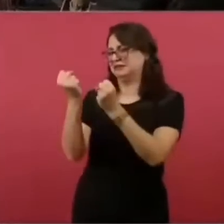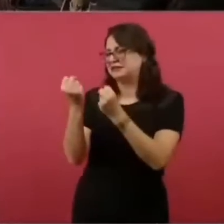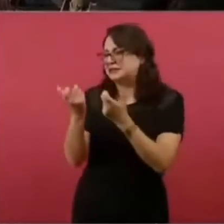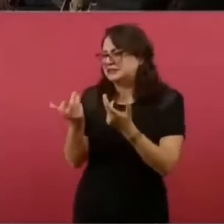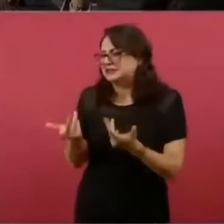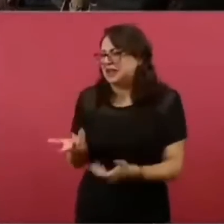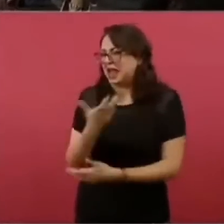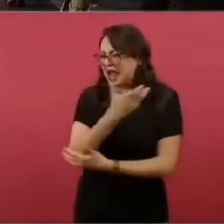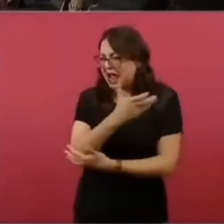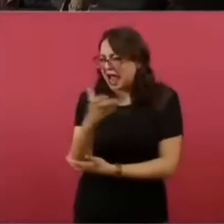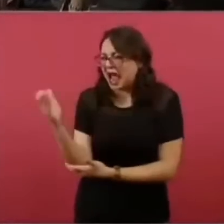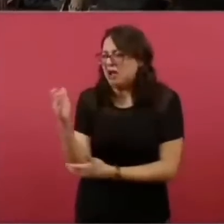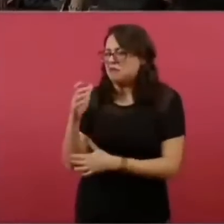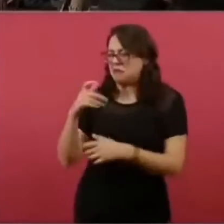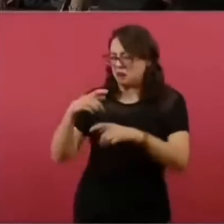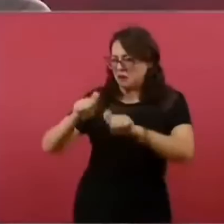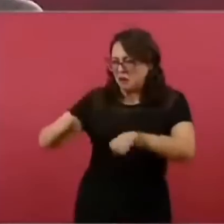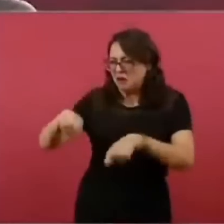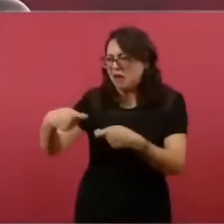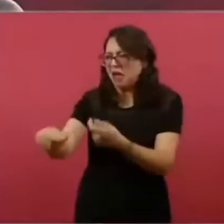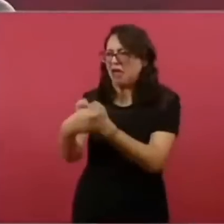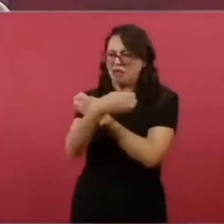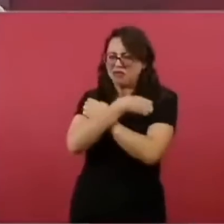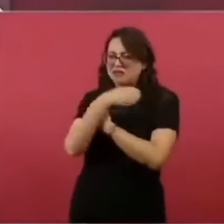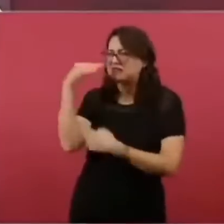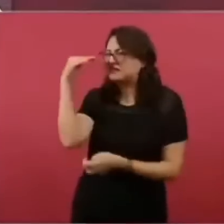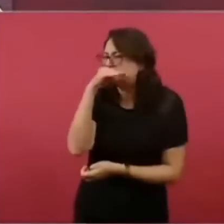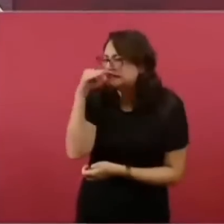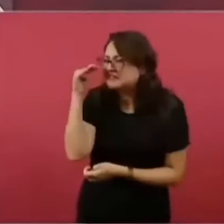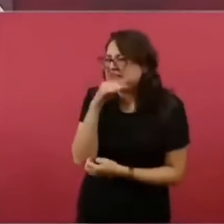contra del ejido, en contra de la educación pública.